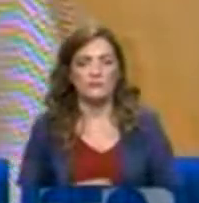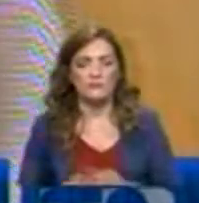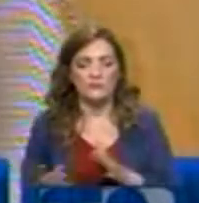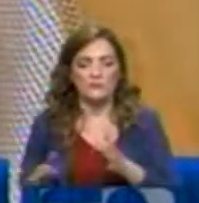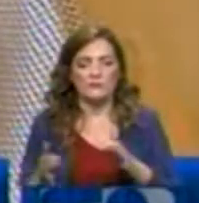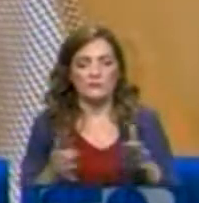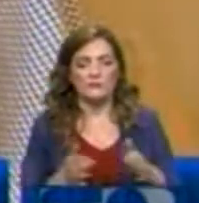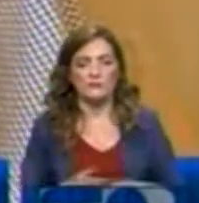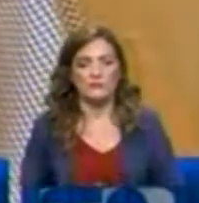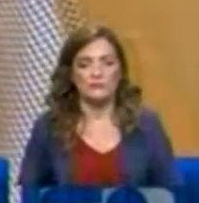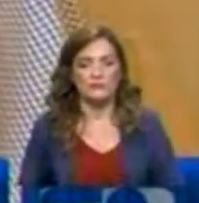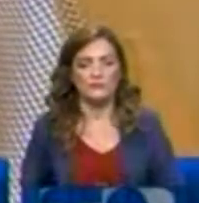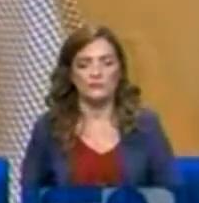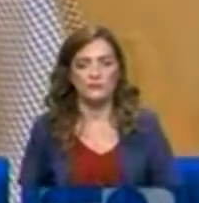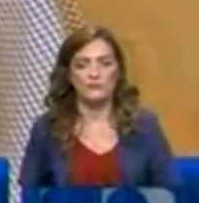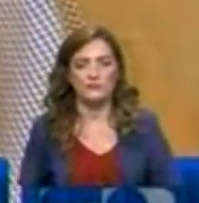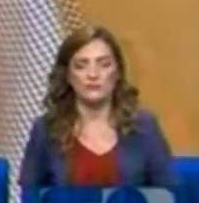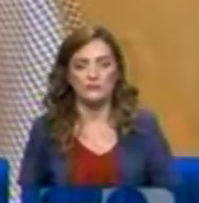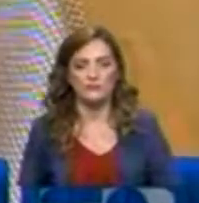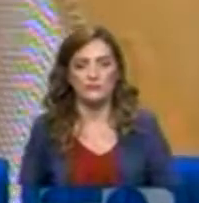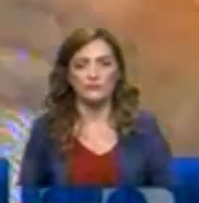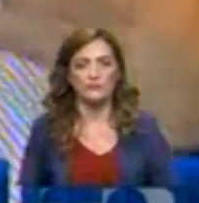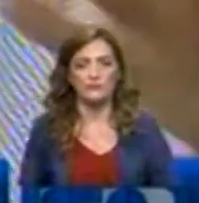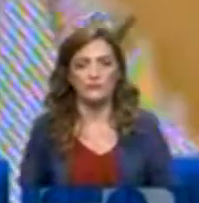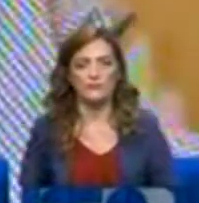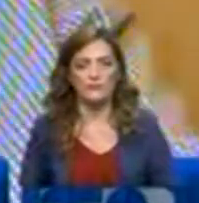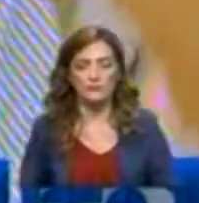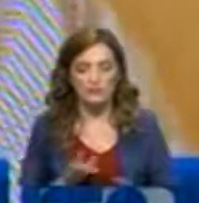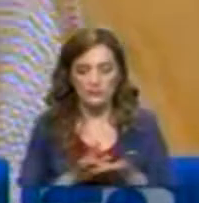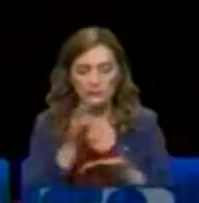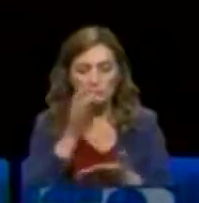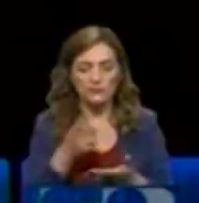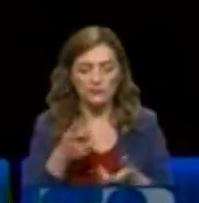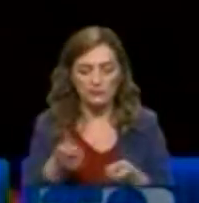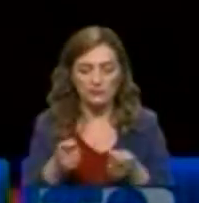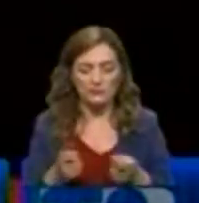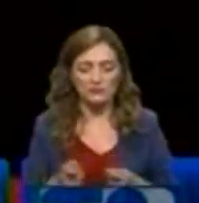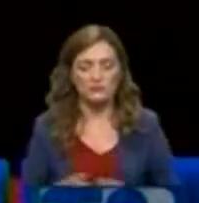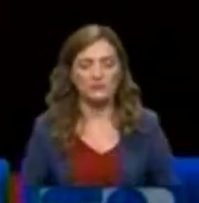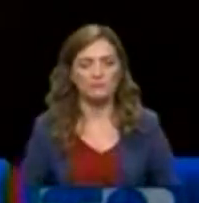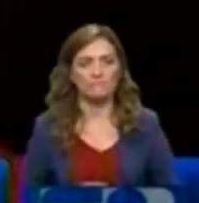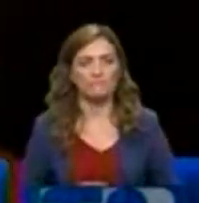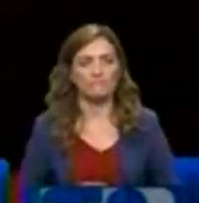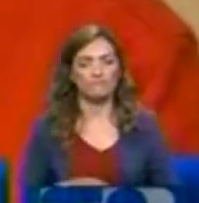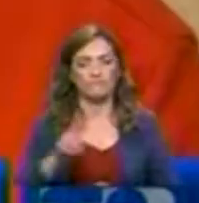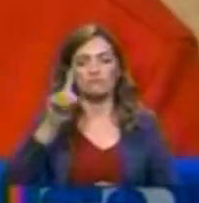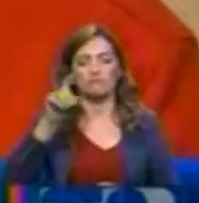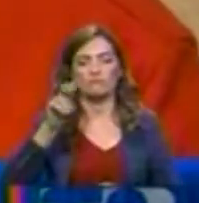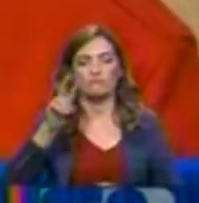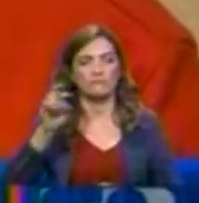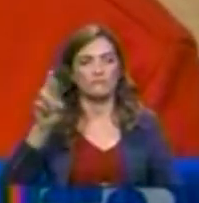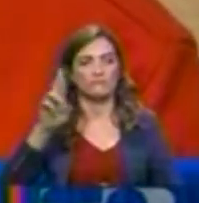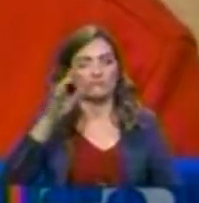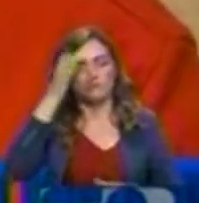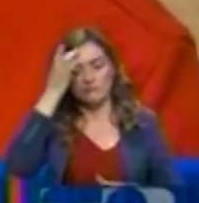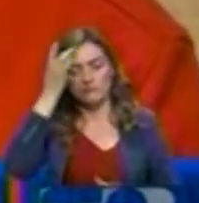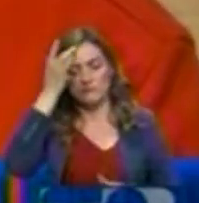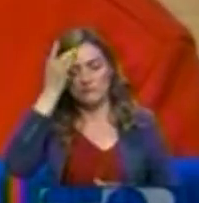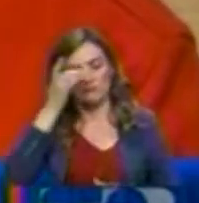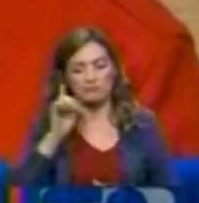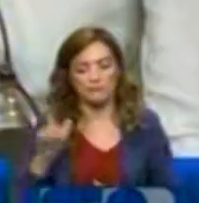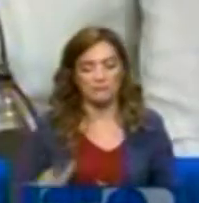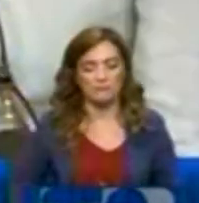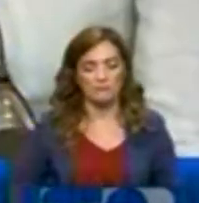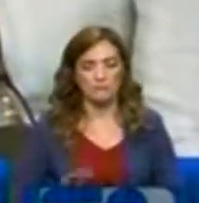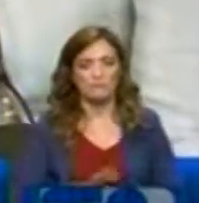terapéutica, que no es sino que la medicación que me entregaron. Javier, por ejemplo, tiene deterioros en su salud ocasionada